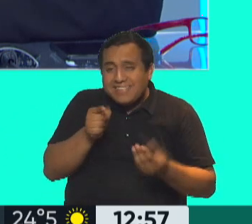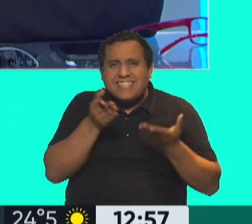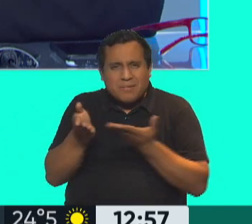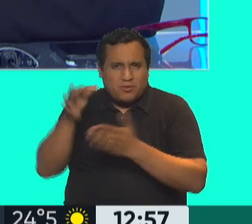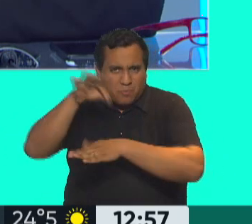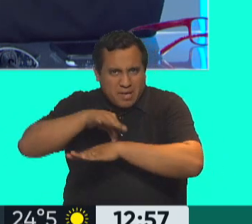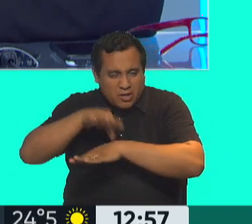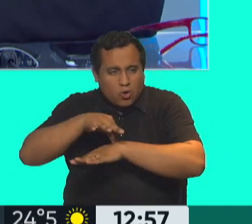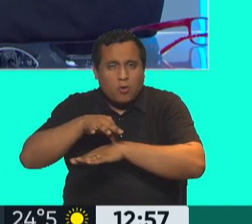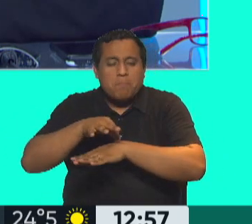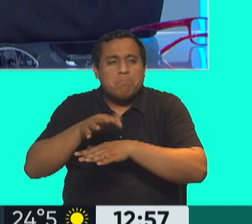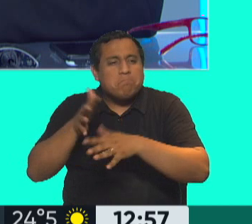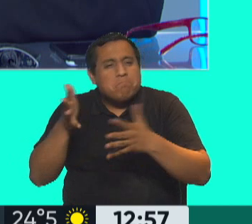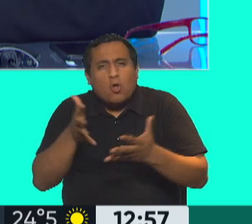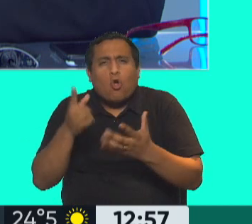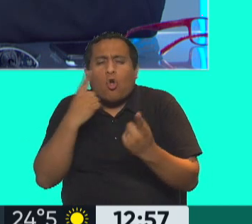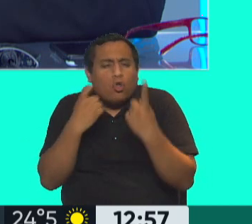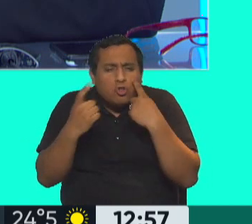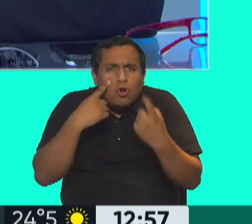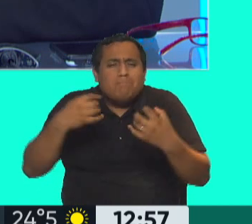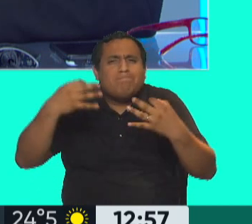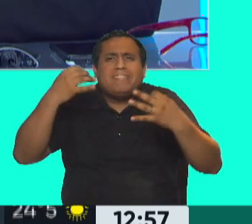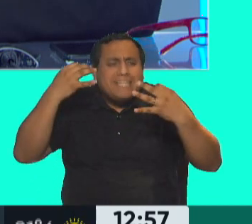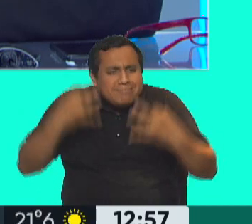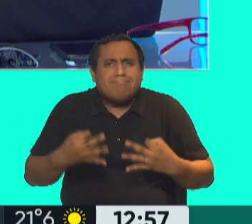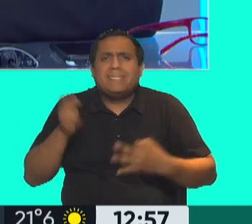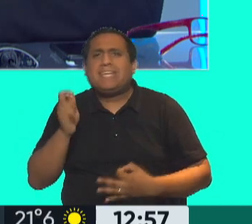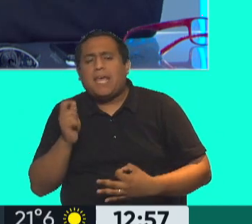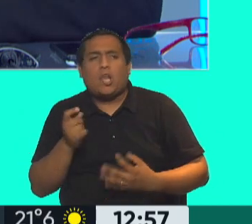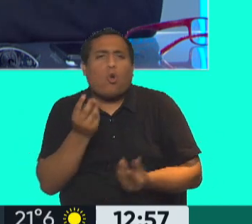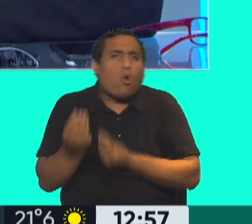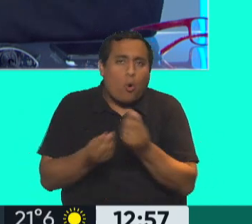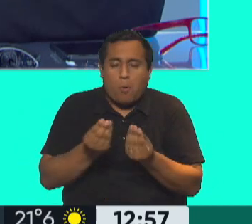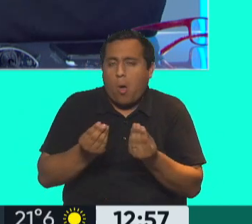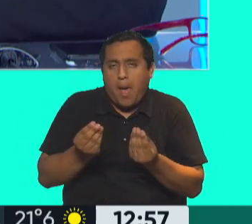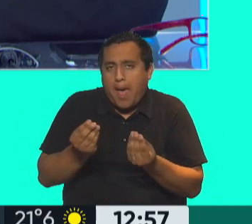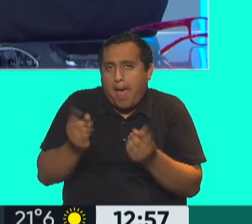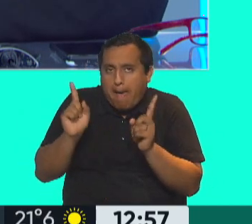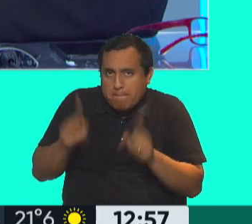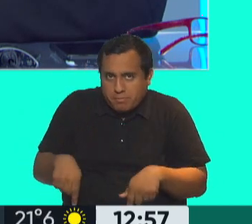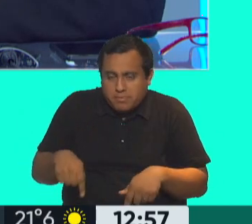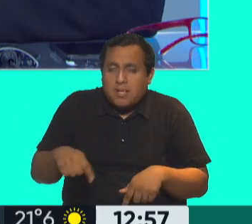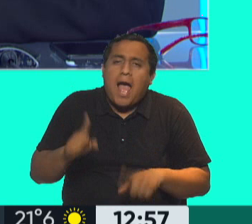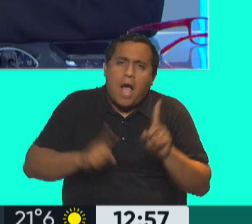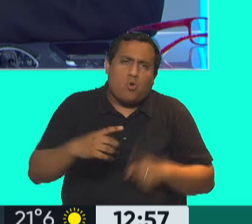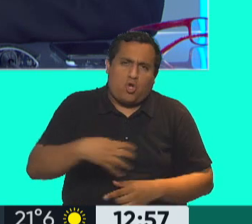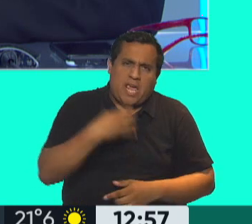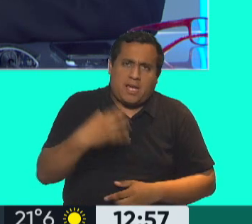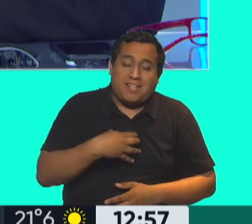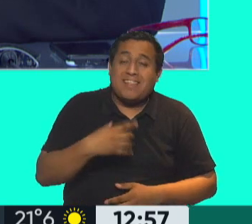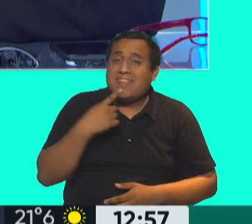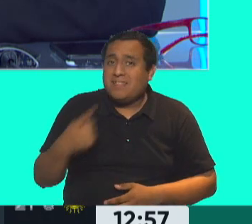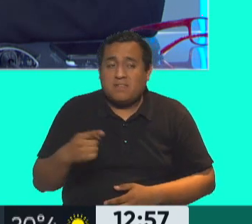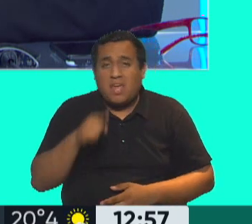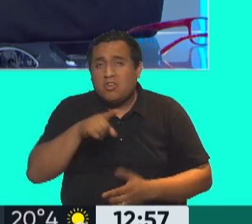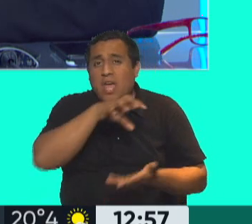de especificarse cómo es la regulación, porque hay muchas quejas, y ahora creo que vamos a compartir algo de esto, con respecto a los incumplimientos que tienen